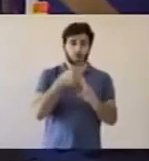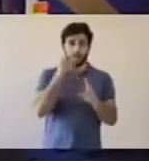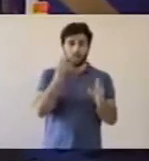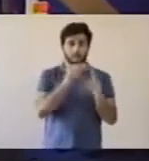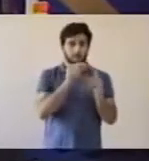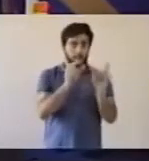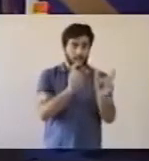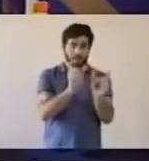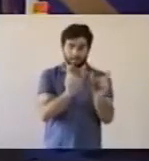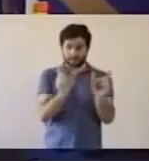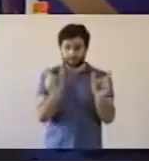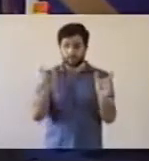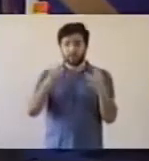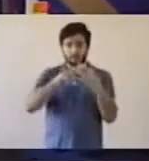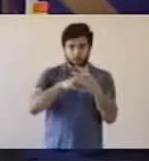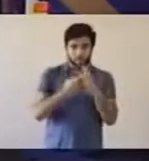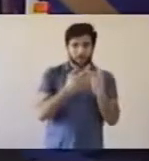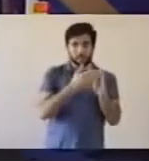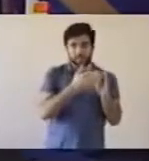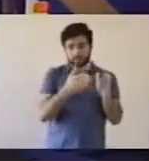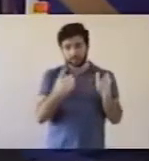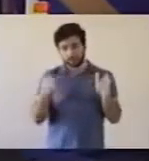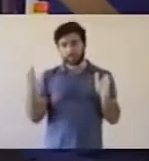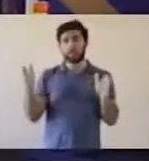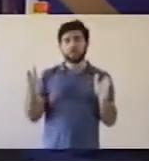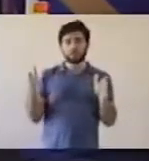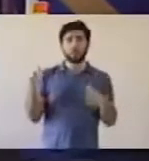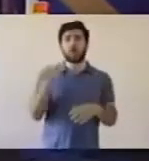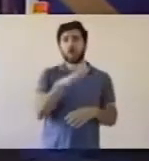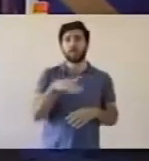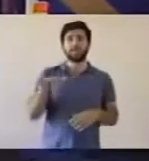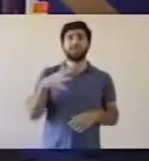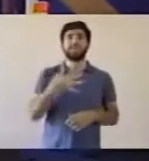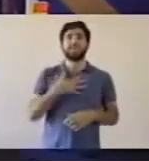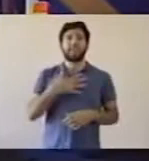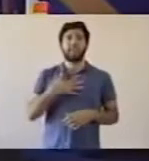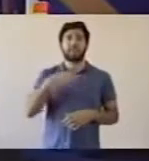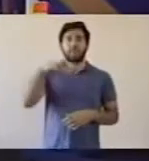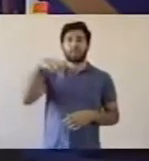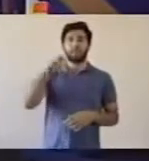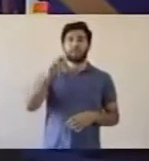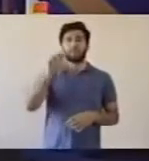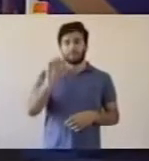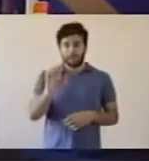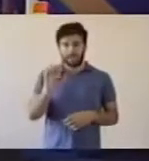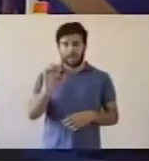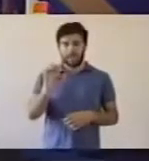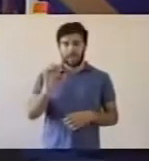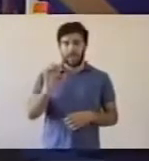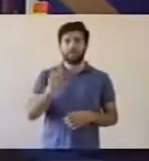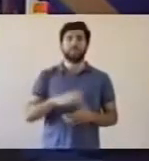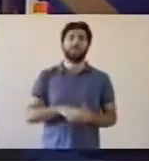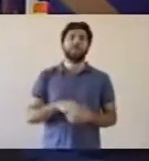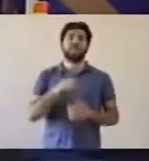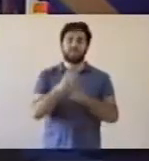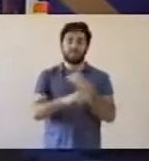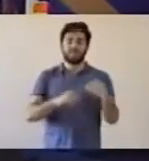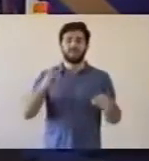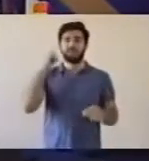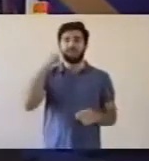Cuando las partículas van al inicio de la palabra, a esto se le va a llamar prefijo.